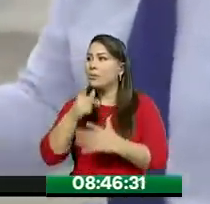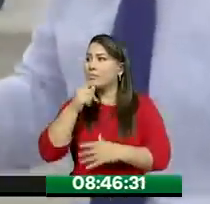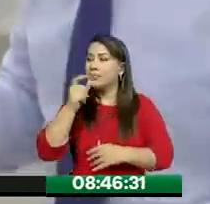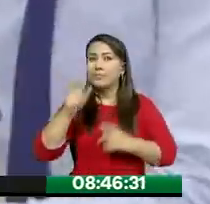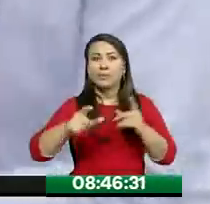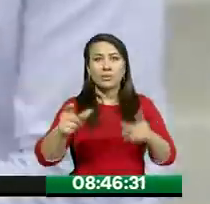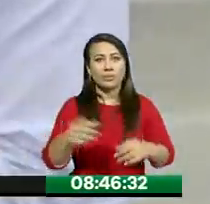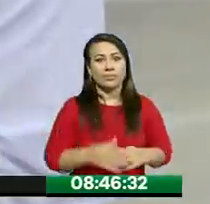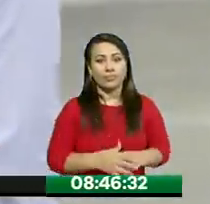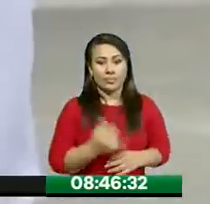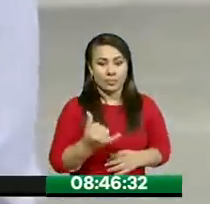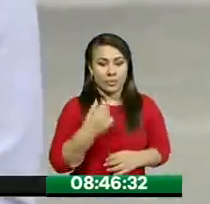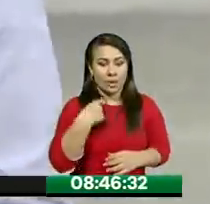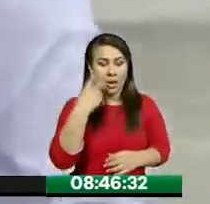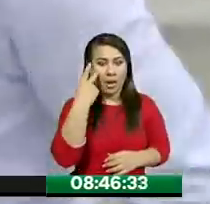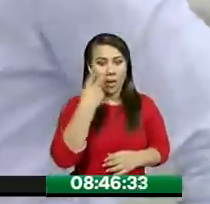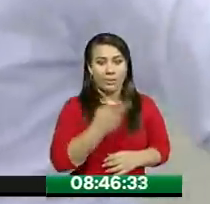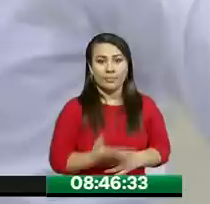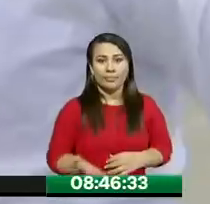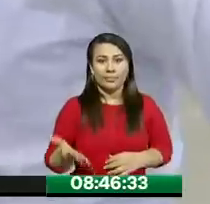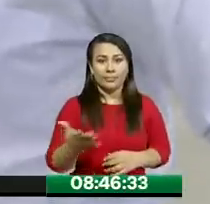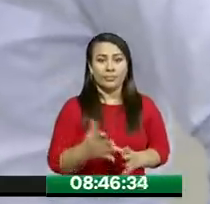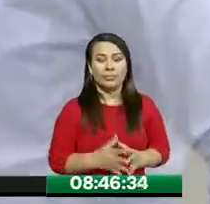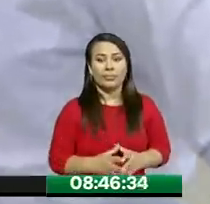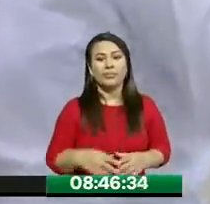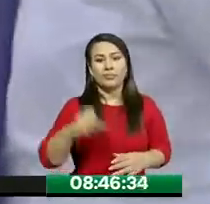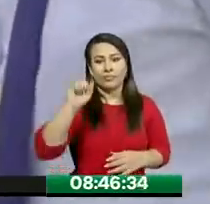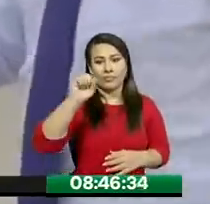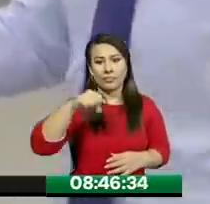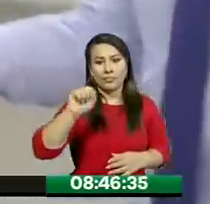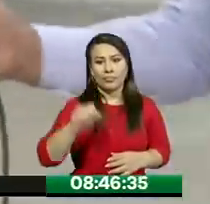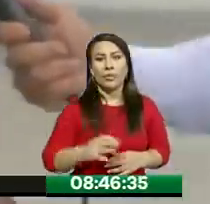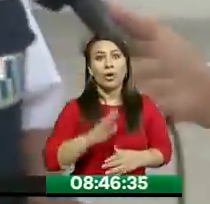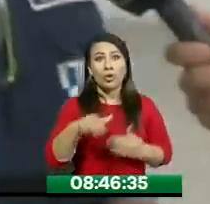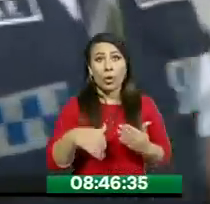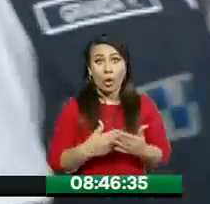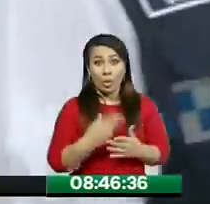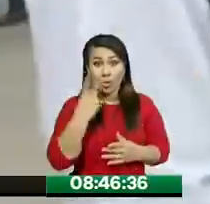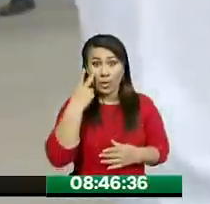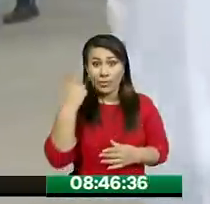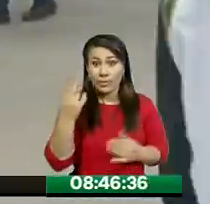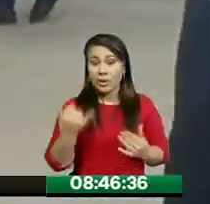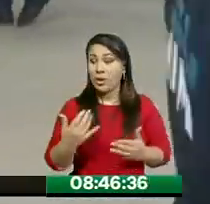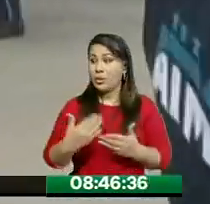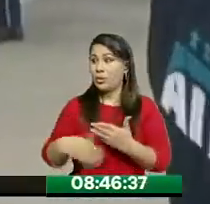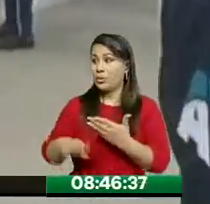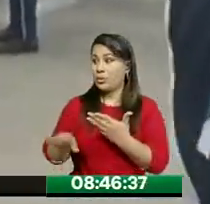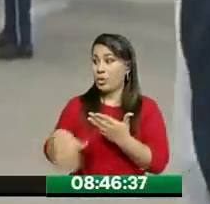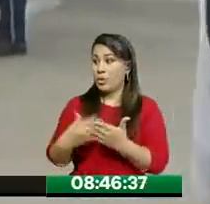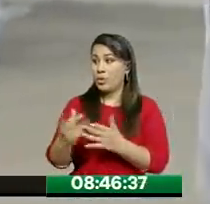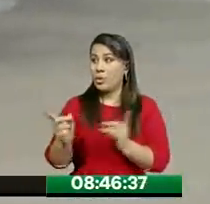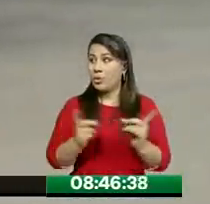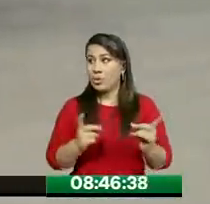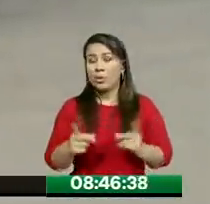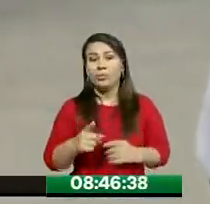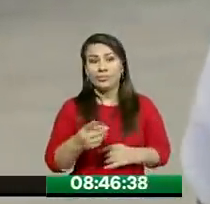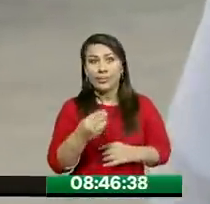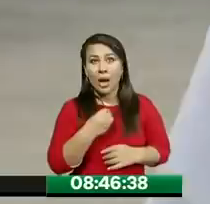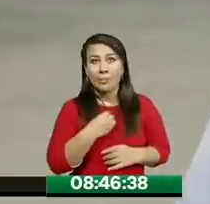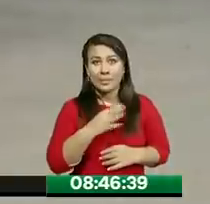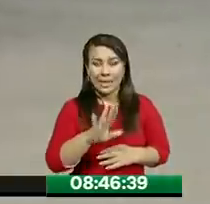parte superior, digamos, en el techo del vehículo, parte interna, en donde se ve deformada una barra, y en este